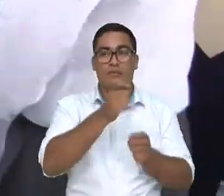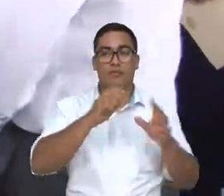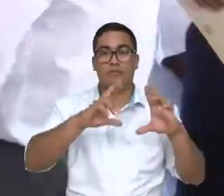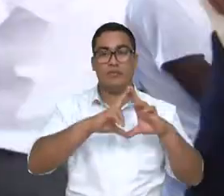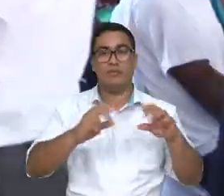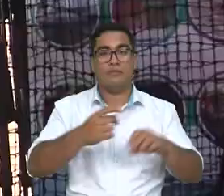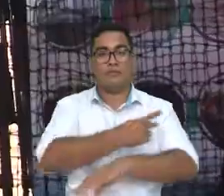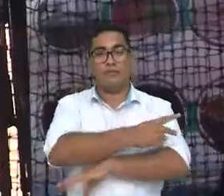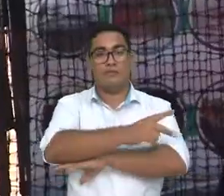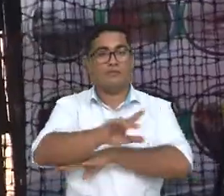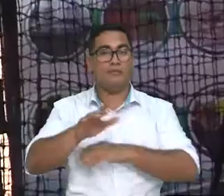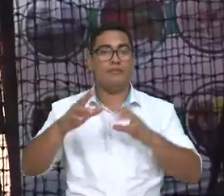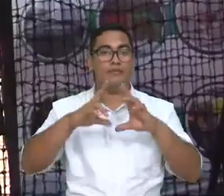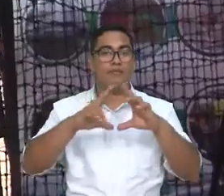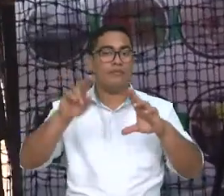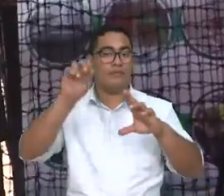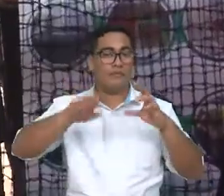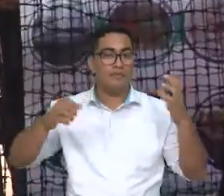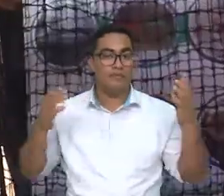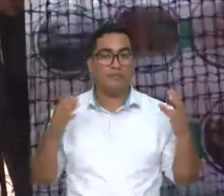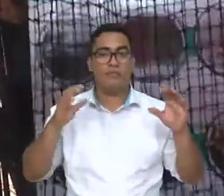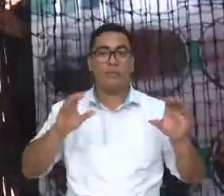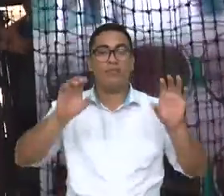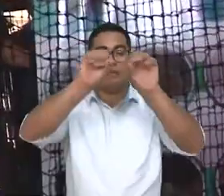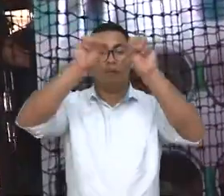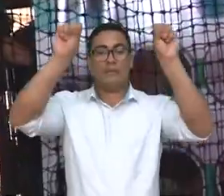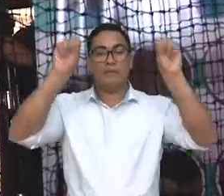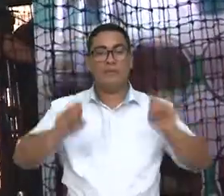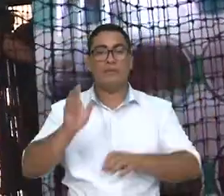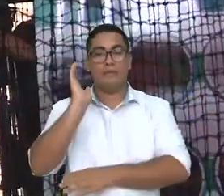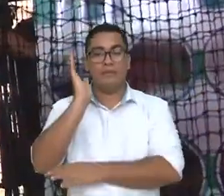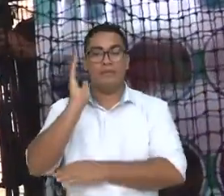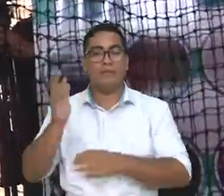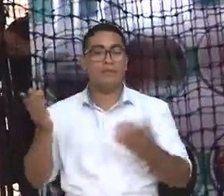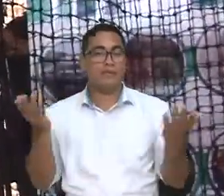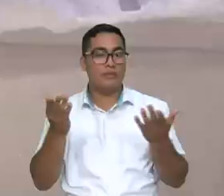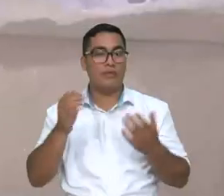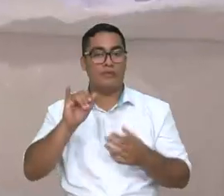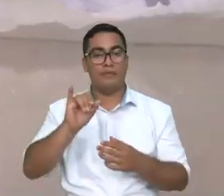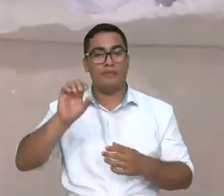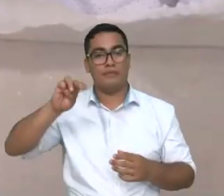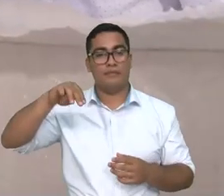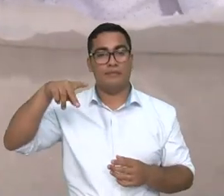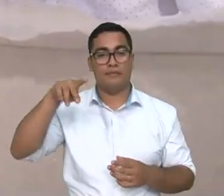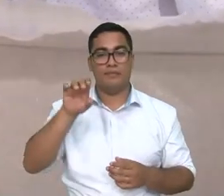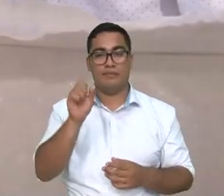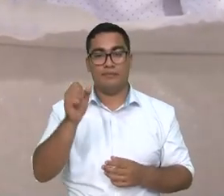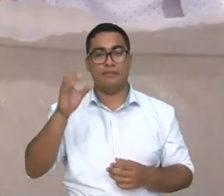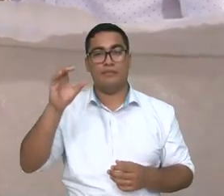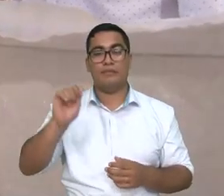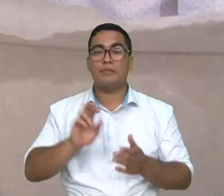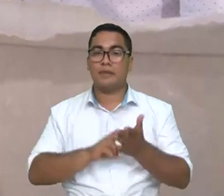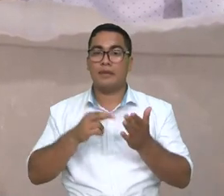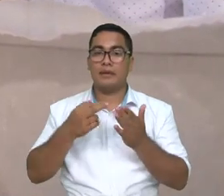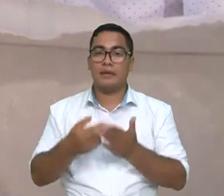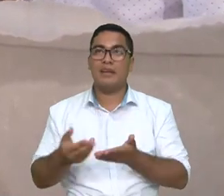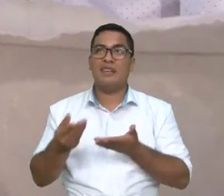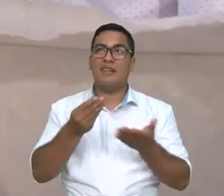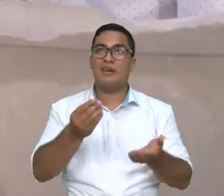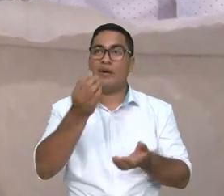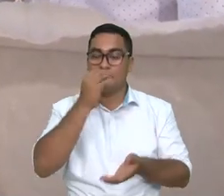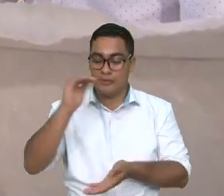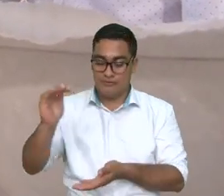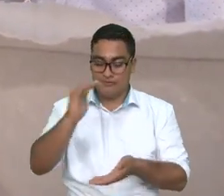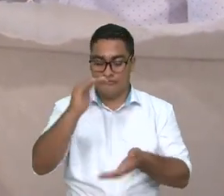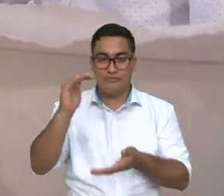Pacífico como del Caribe, en capacitaciones a través del IMPESCA. La donación también incluyó saquitos de concentrados,